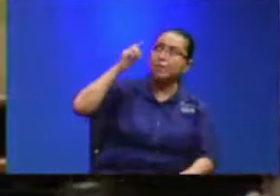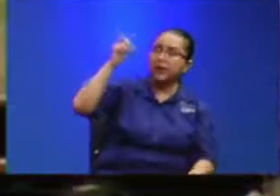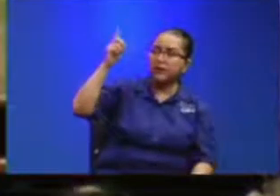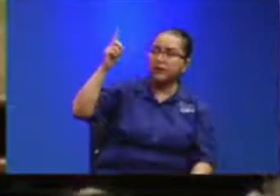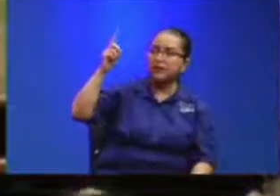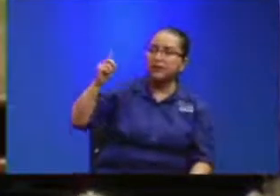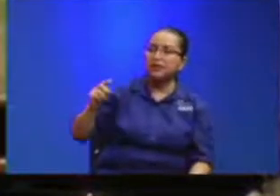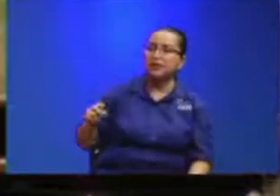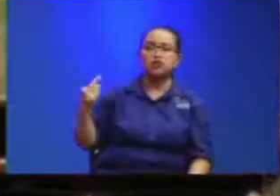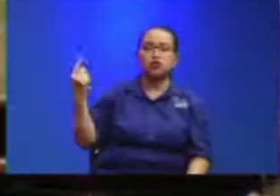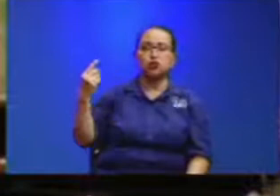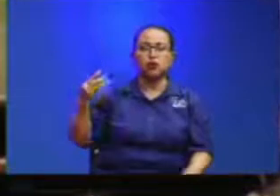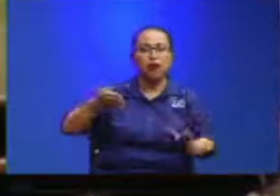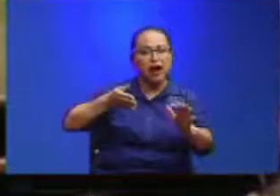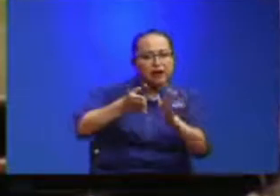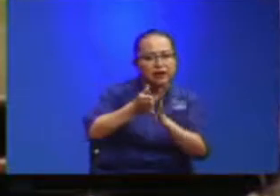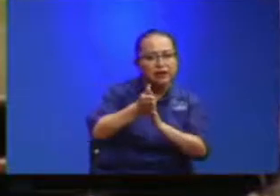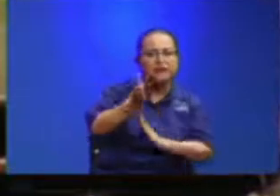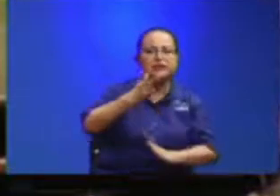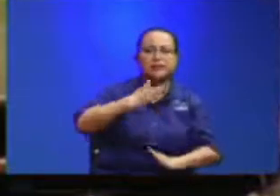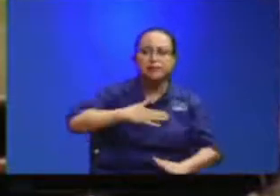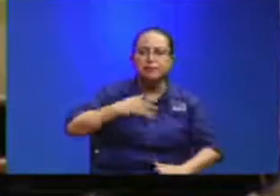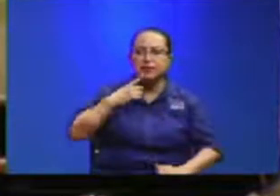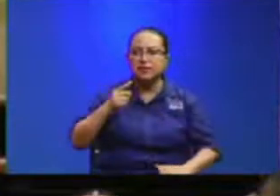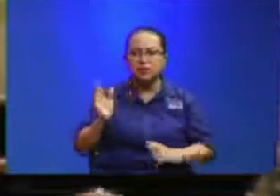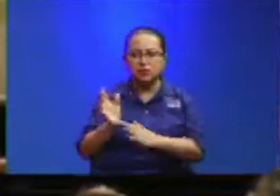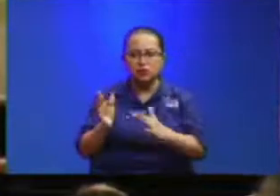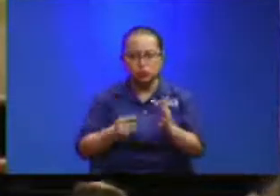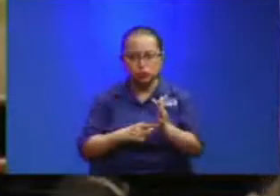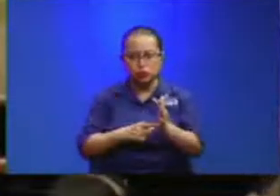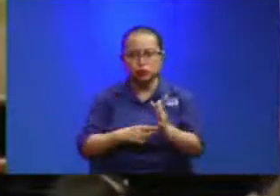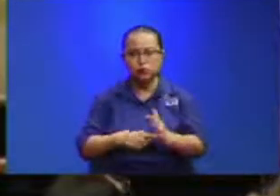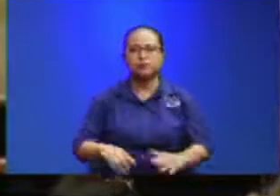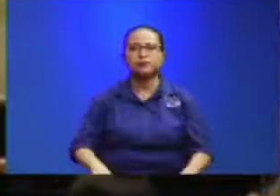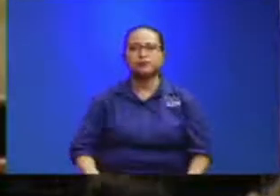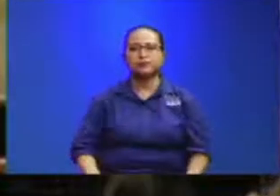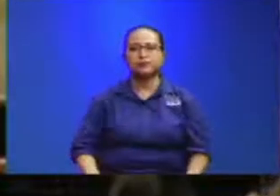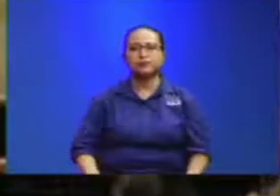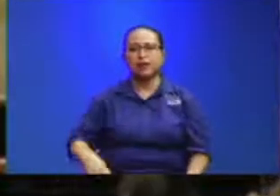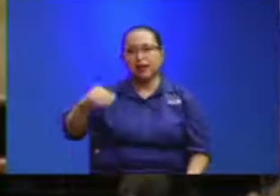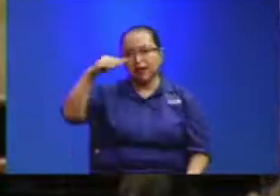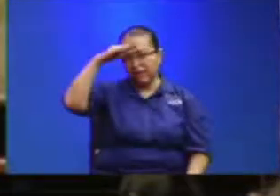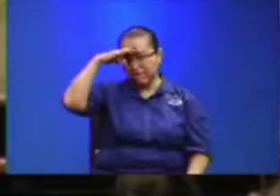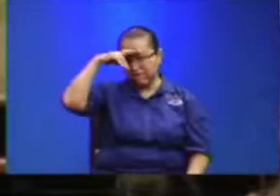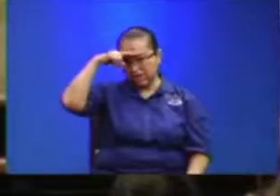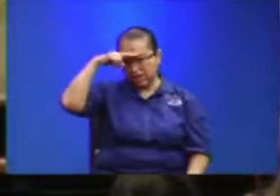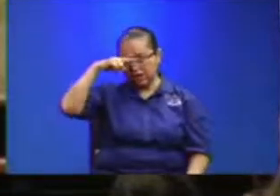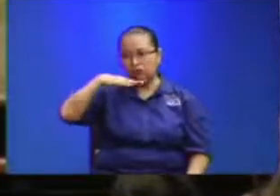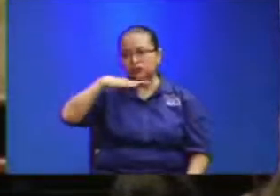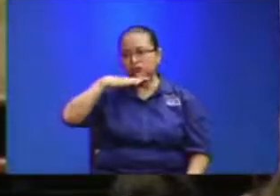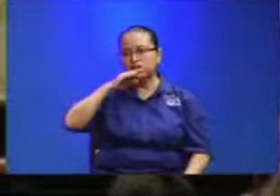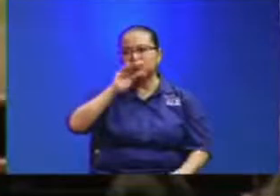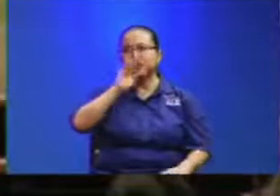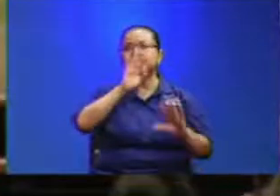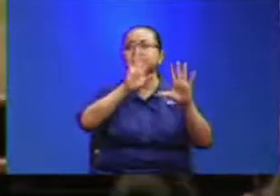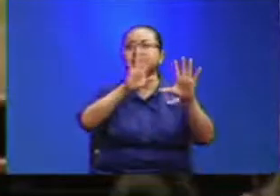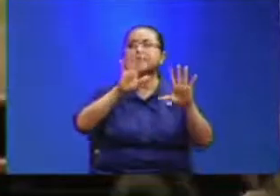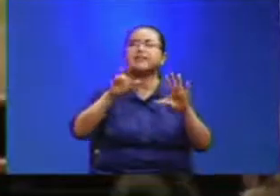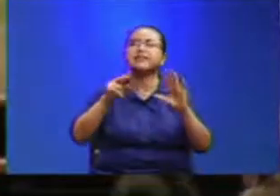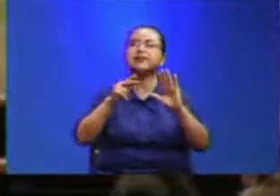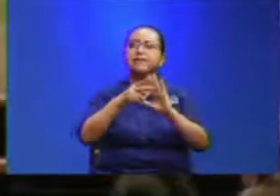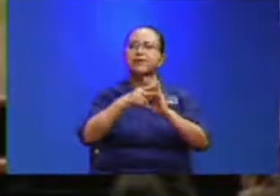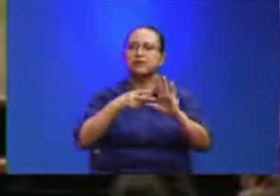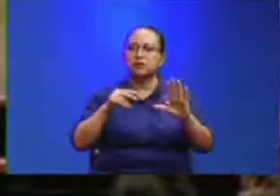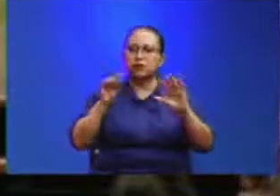establece una vez más juntamente con los hebreos 10 20 que jesucristo es el camino sin embargo cuando